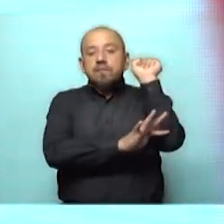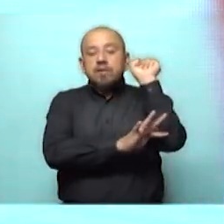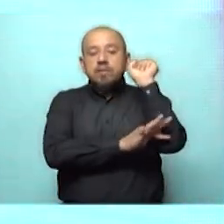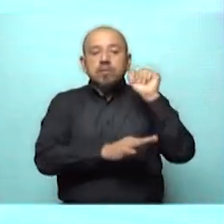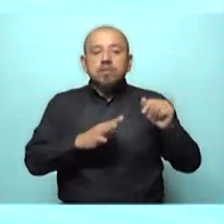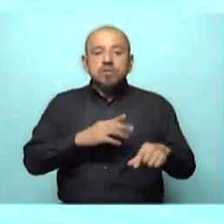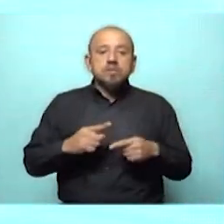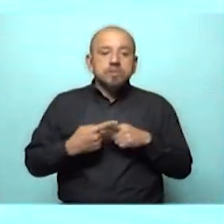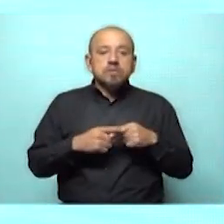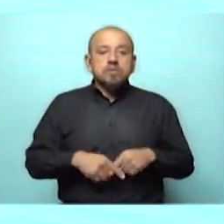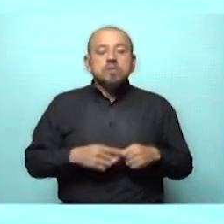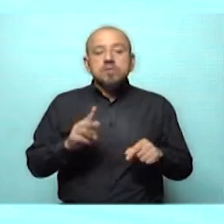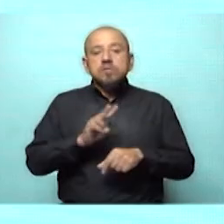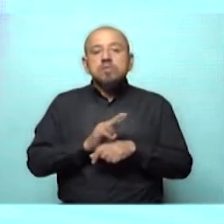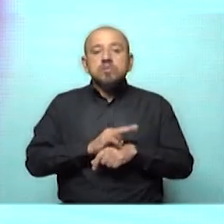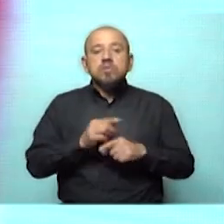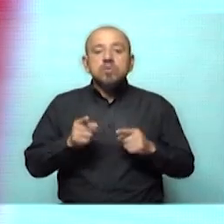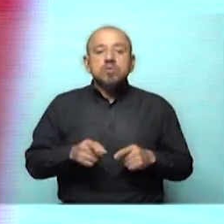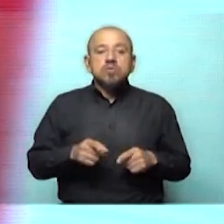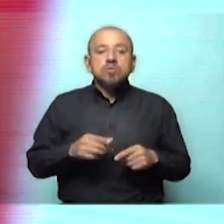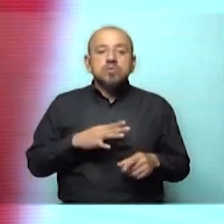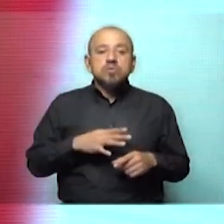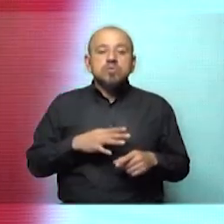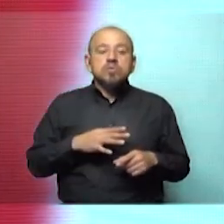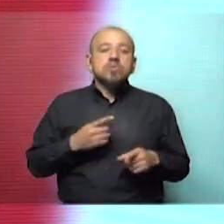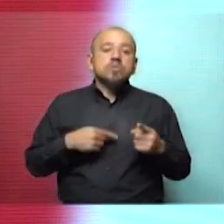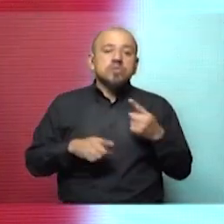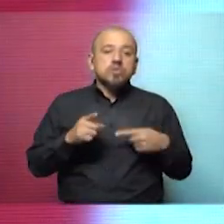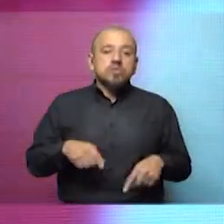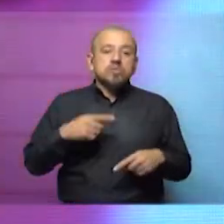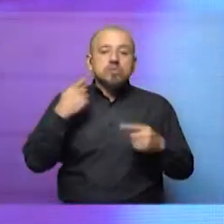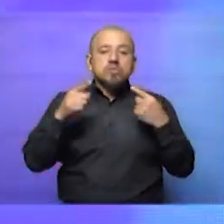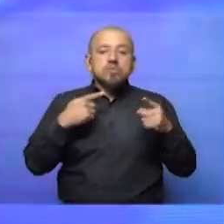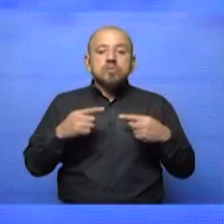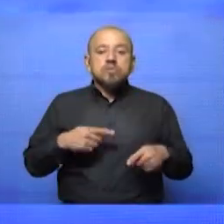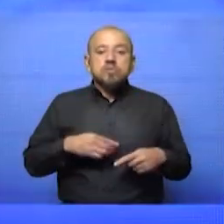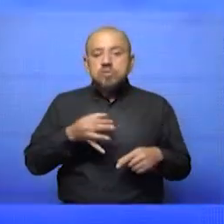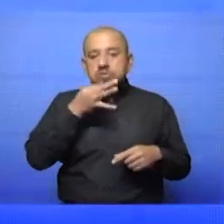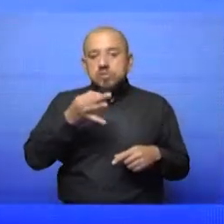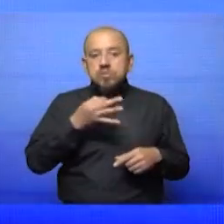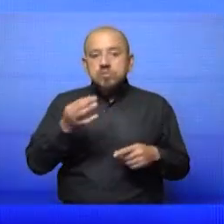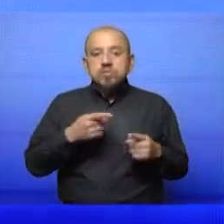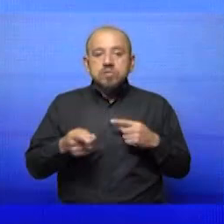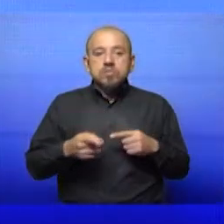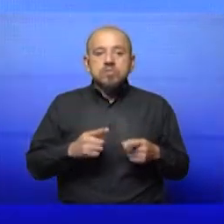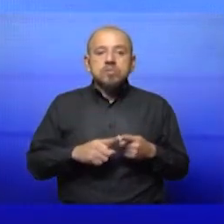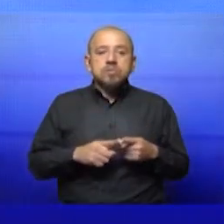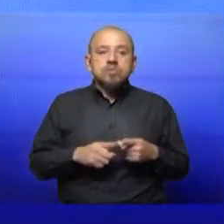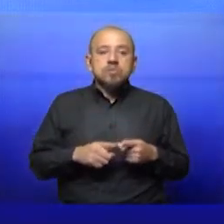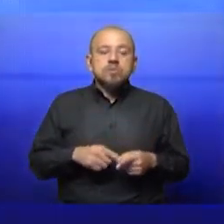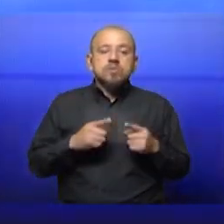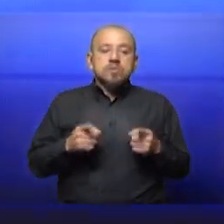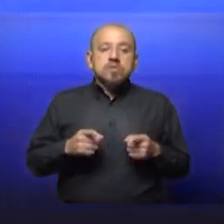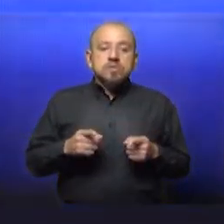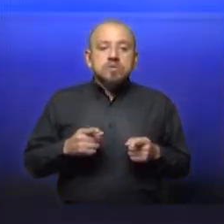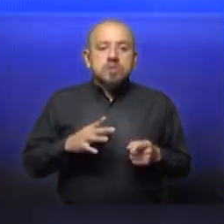disputando no O sea el cuidado es un espacio que se está disputando desde distintos actores recursos este y sujetos y ahí